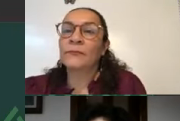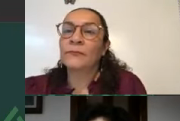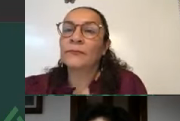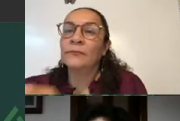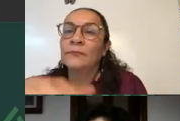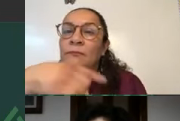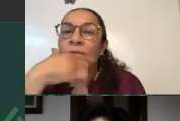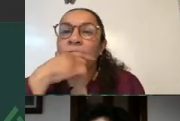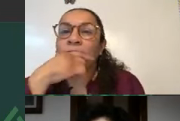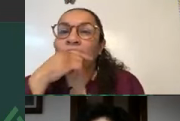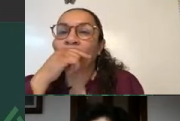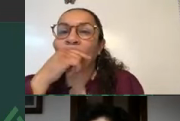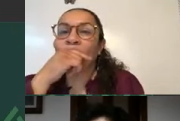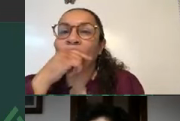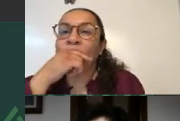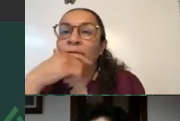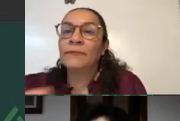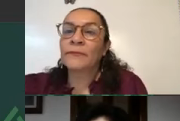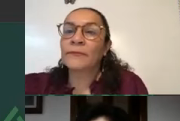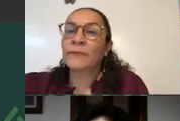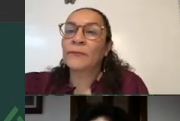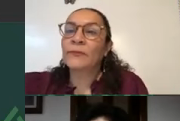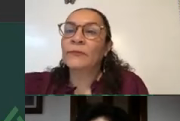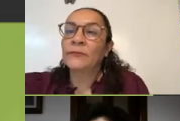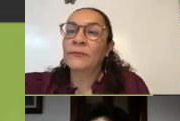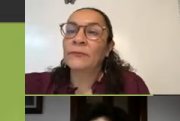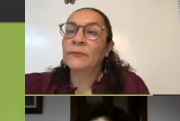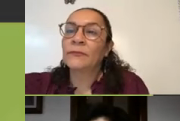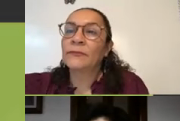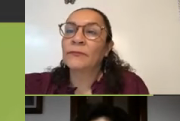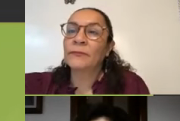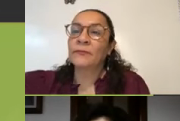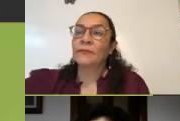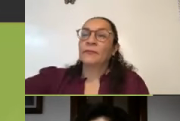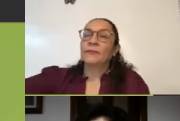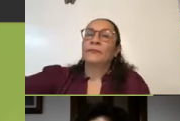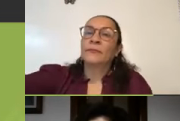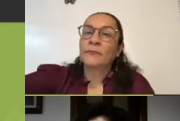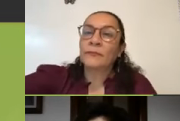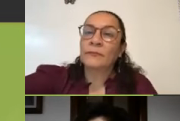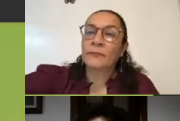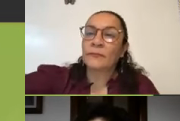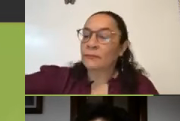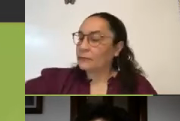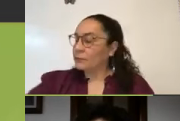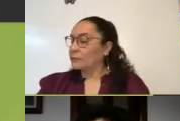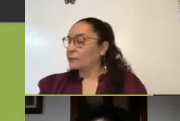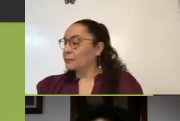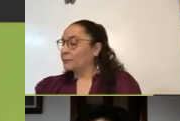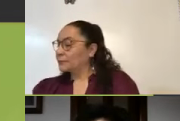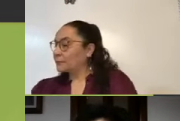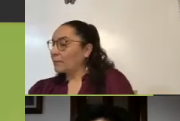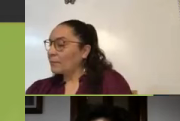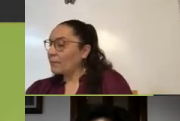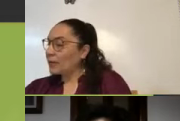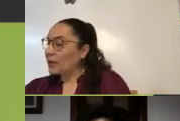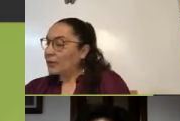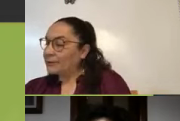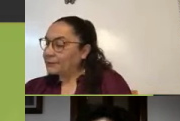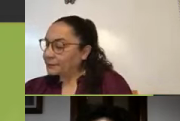Eficiencia recaudatoria. Para enfrentar los grandes retos que presenta el actual contexto internacional, se requiere de